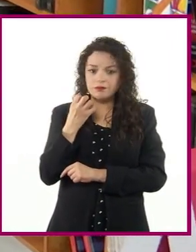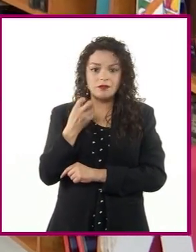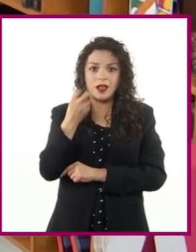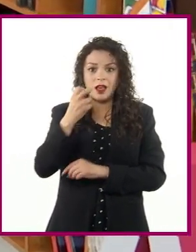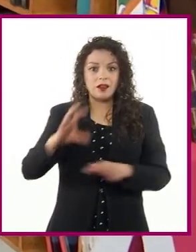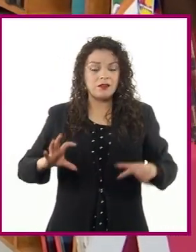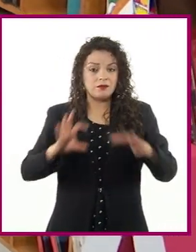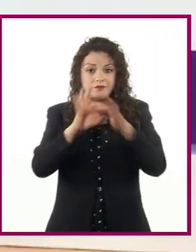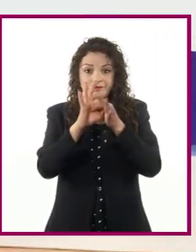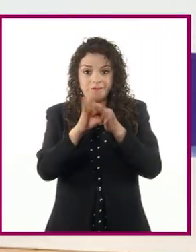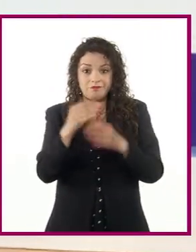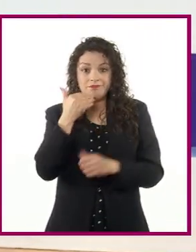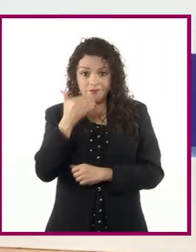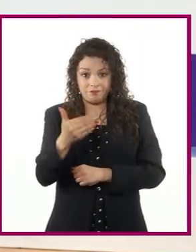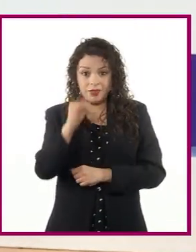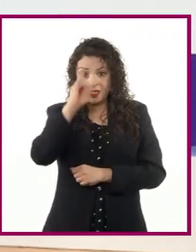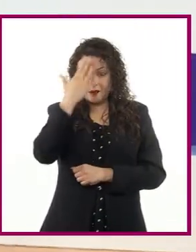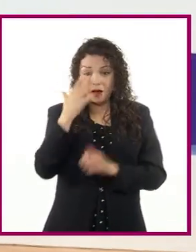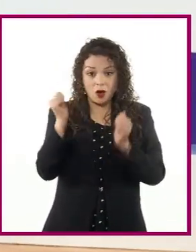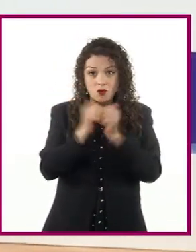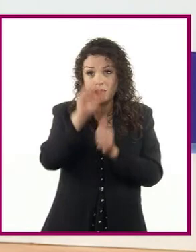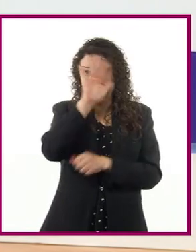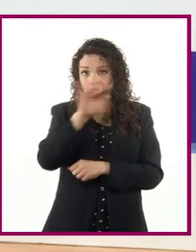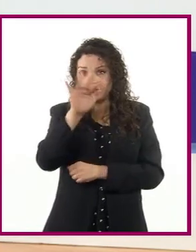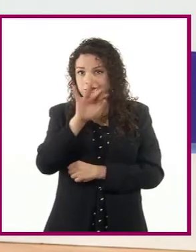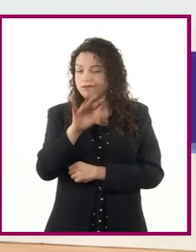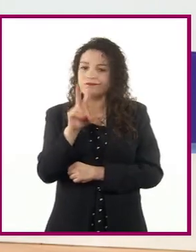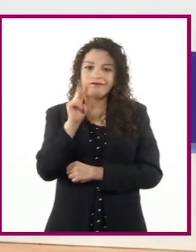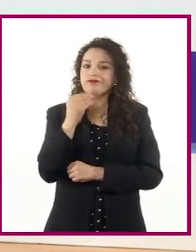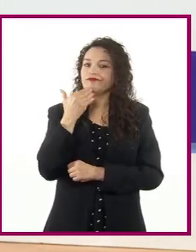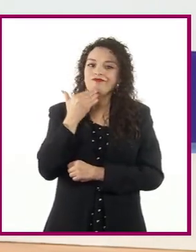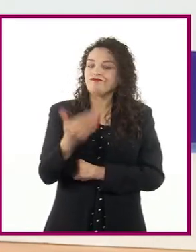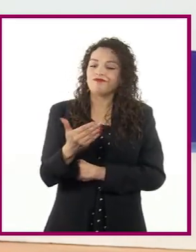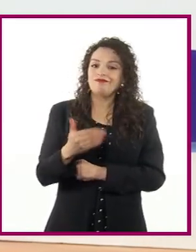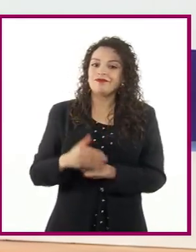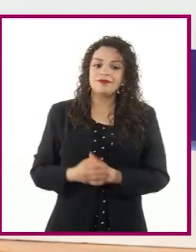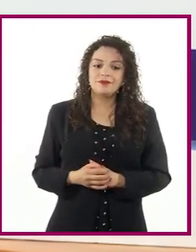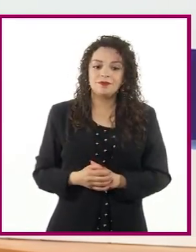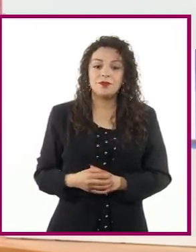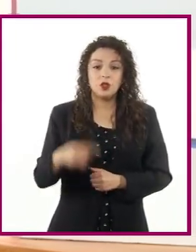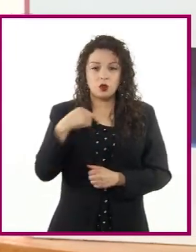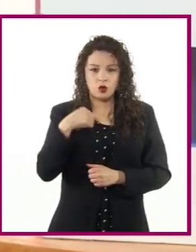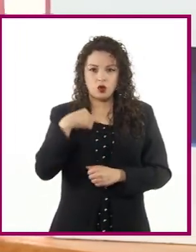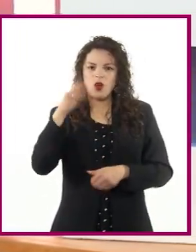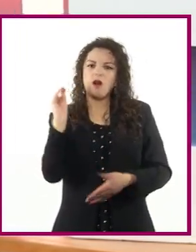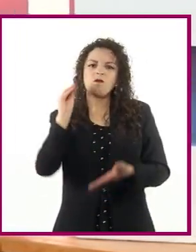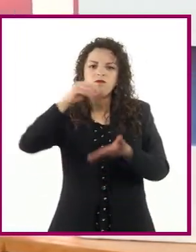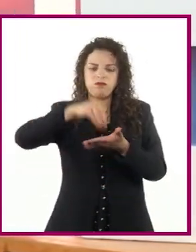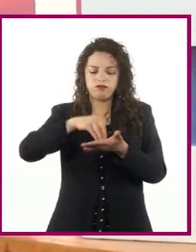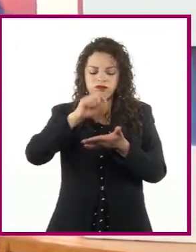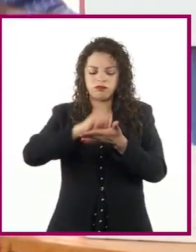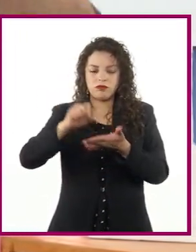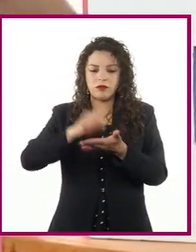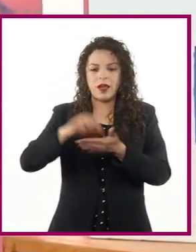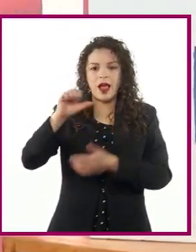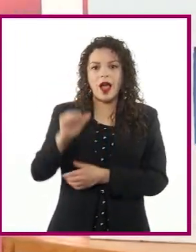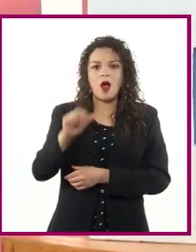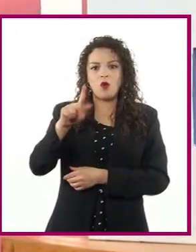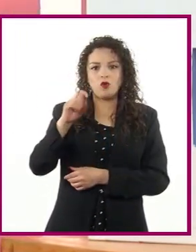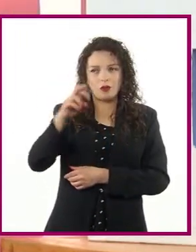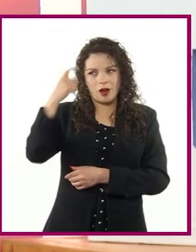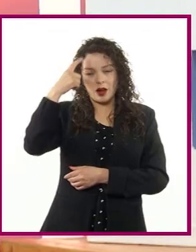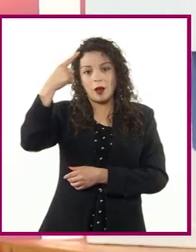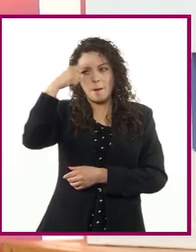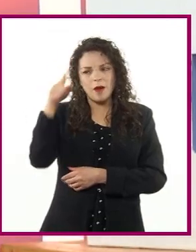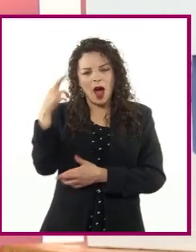entre el texto y las imágenes. Creo que pondría una nota al autor para que revise la